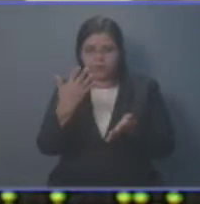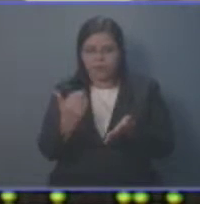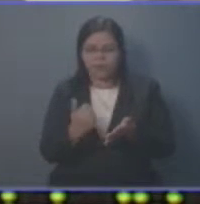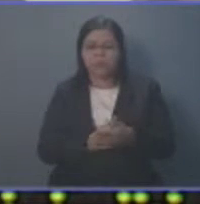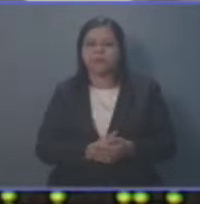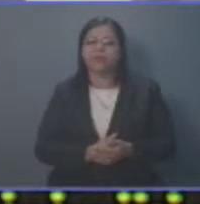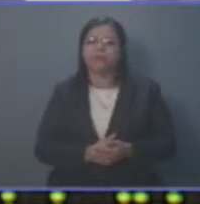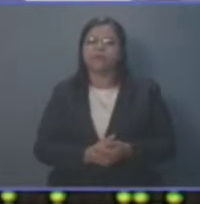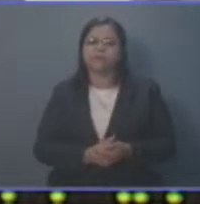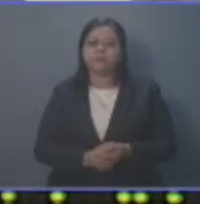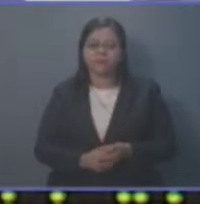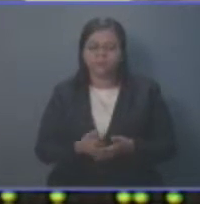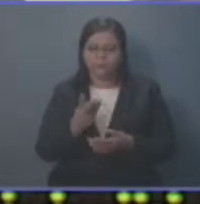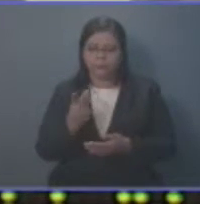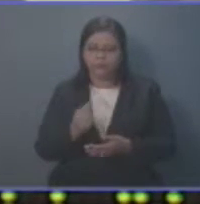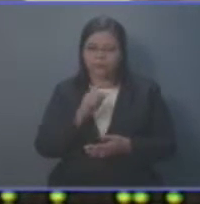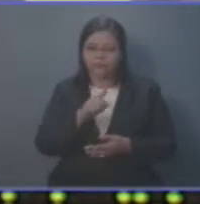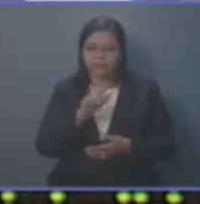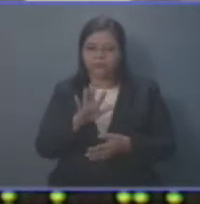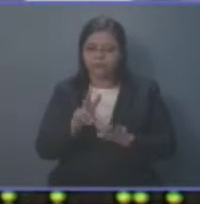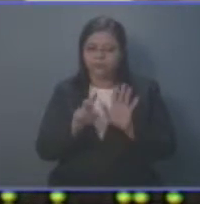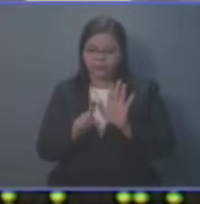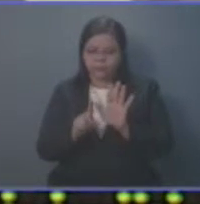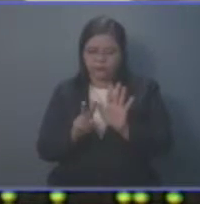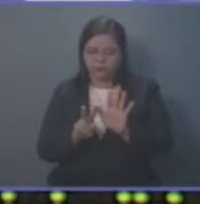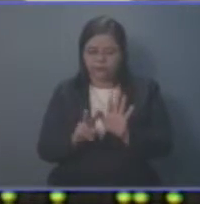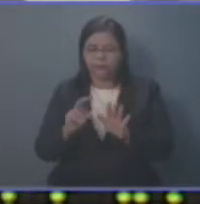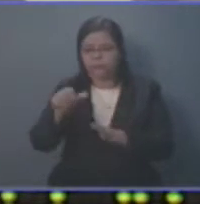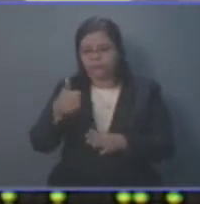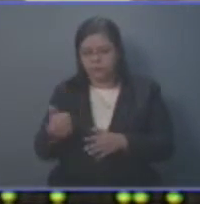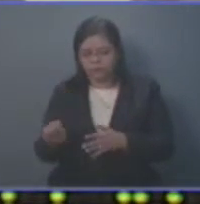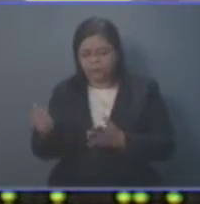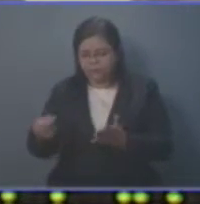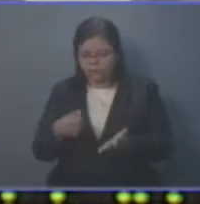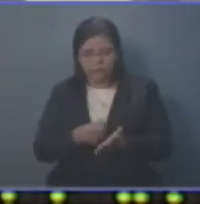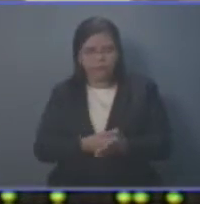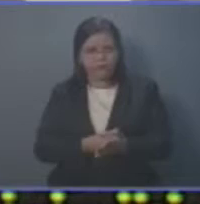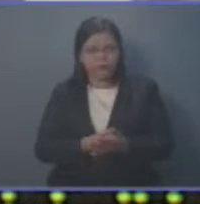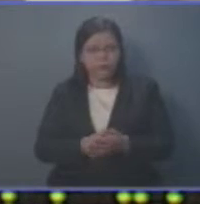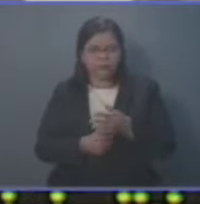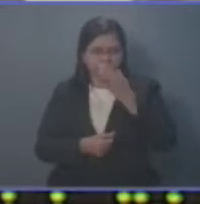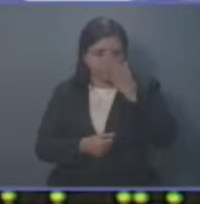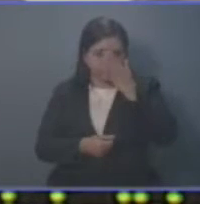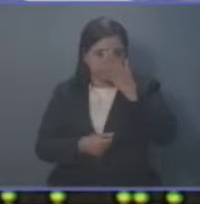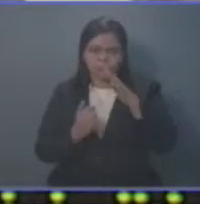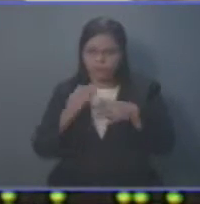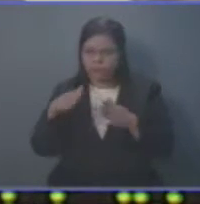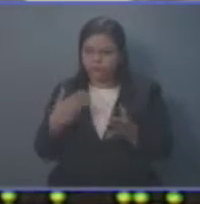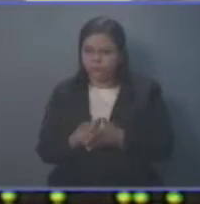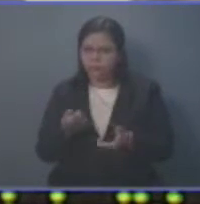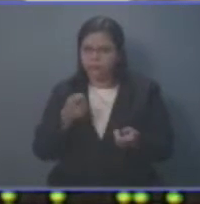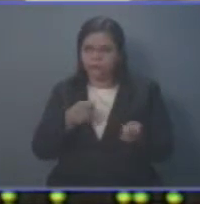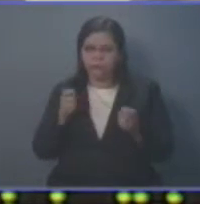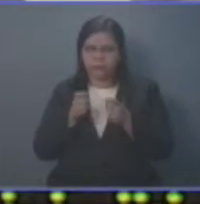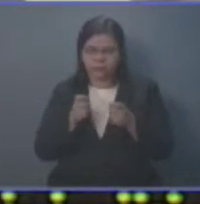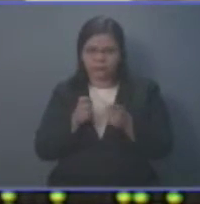financieros y otros, cuenta 157, otros ingresos no clasificados, se incrementa la fuente específica